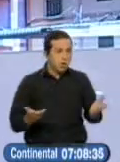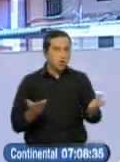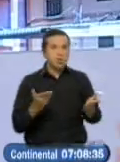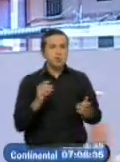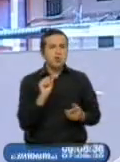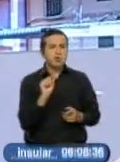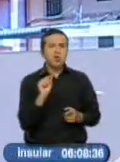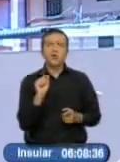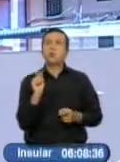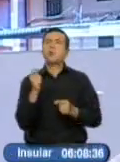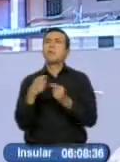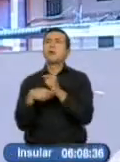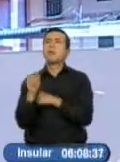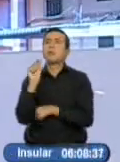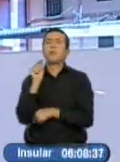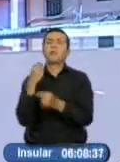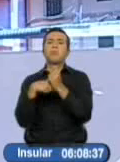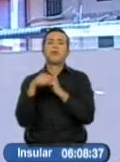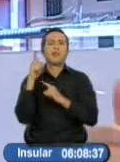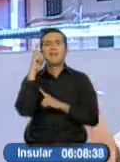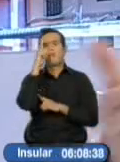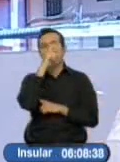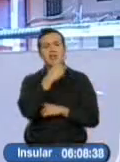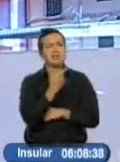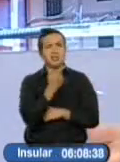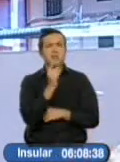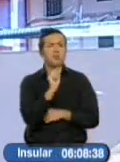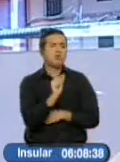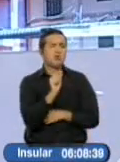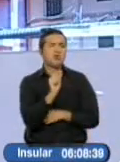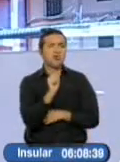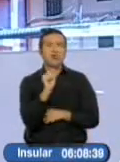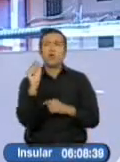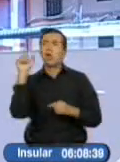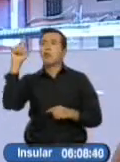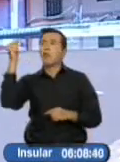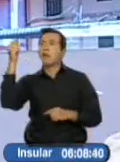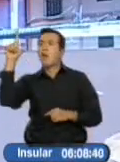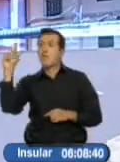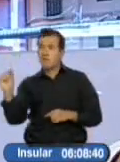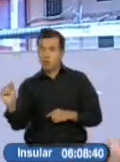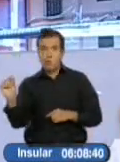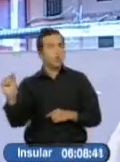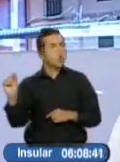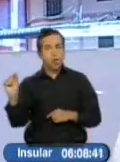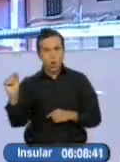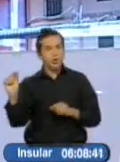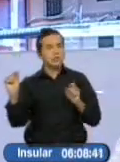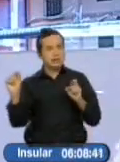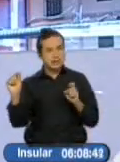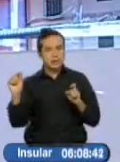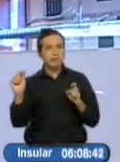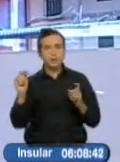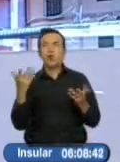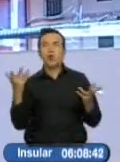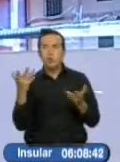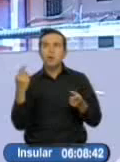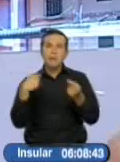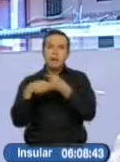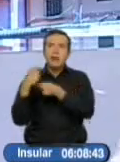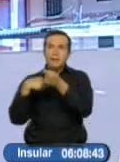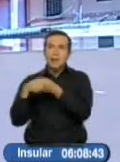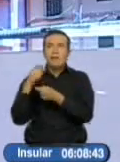volúmenes pequeños es muy difícil si es que los precios de los competidores son más bajos. Entonces hay que buscar diferenciarse, atacar a nichos de